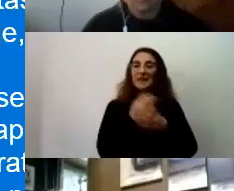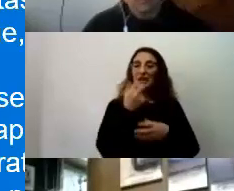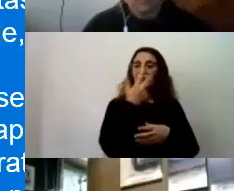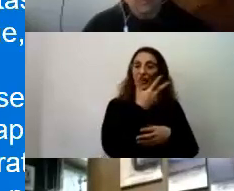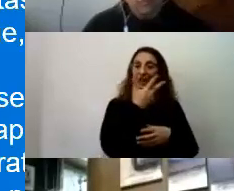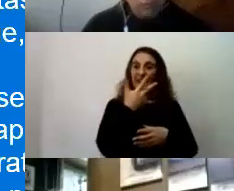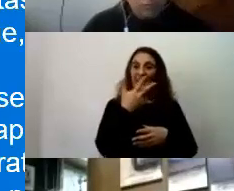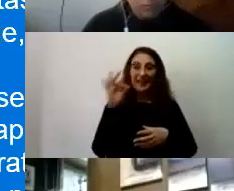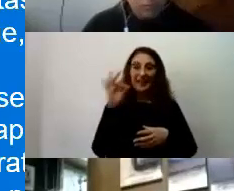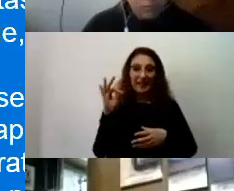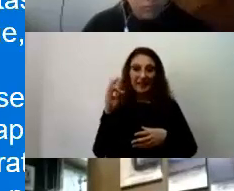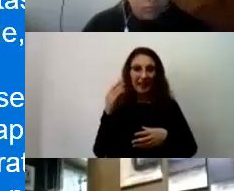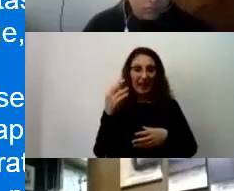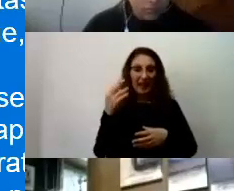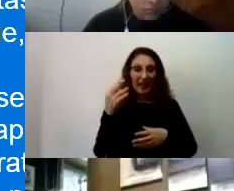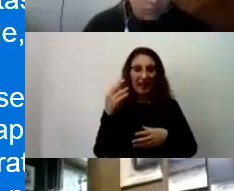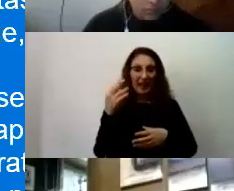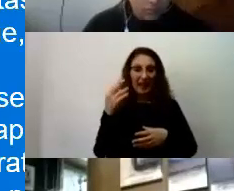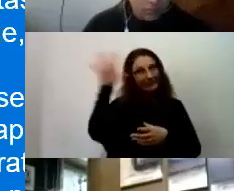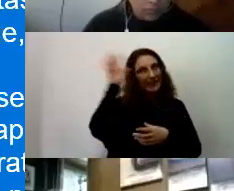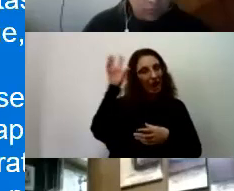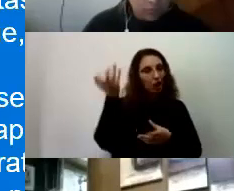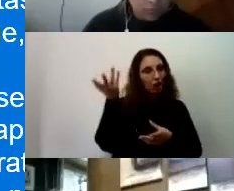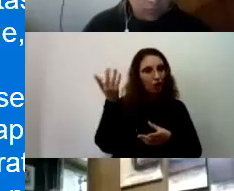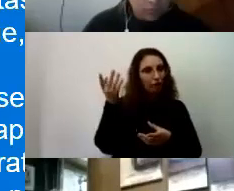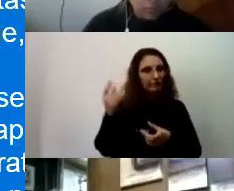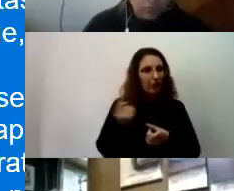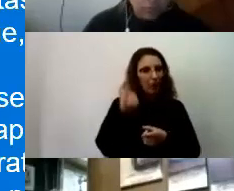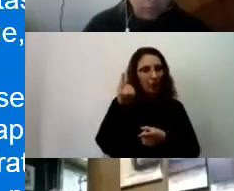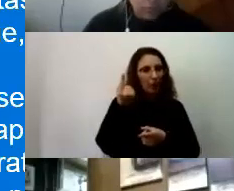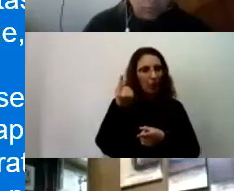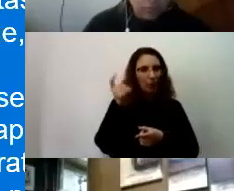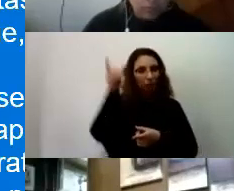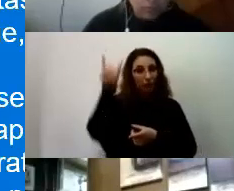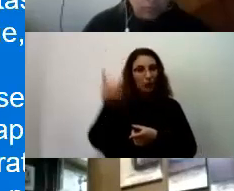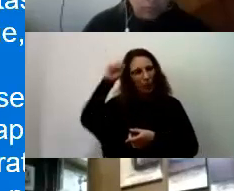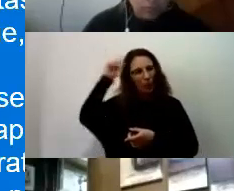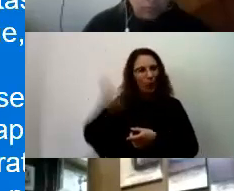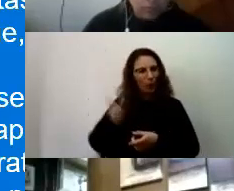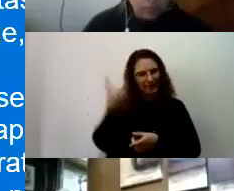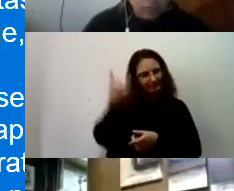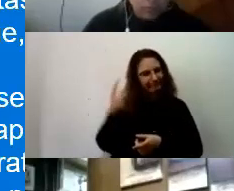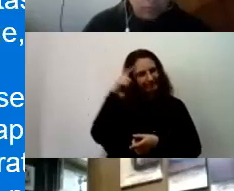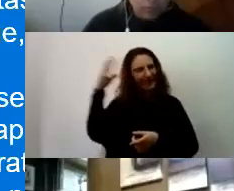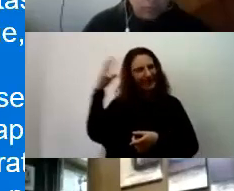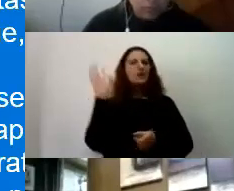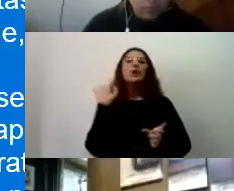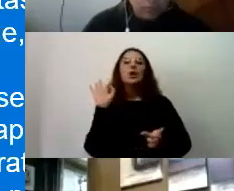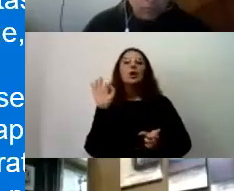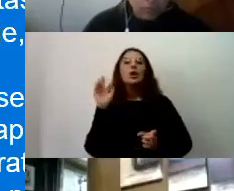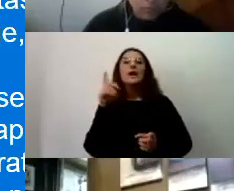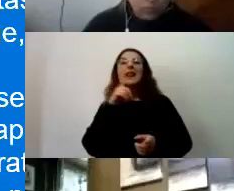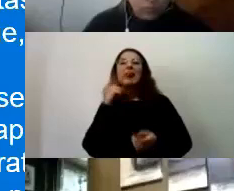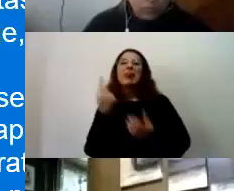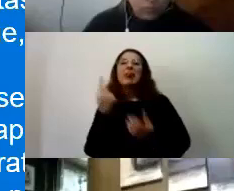330-3160, recordó uno de los integrantes de la Corte que tanto en la jurisprudencia de la Suprema Corte de